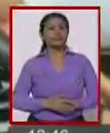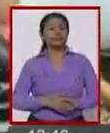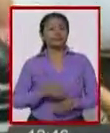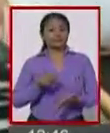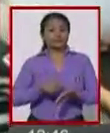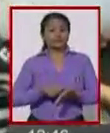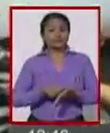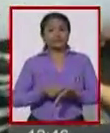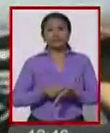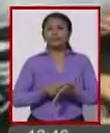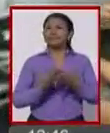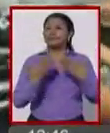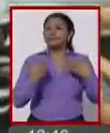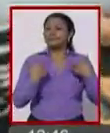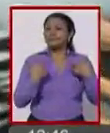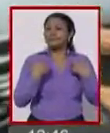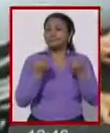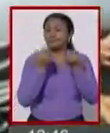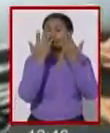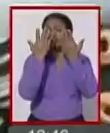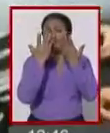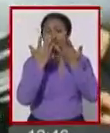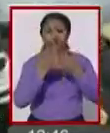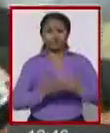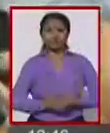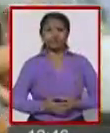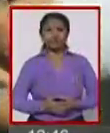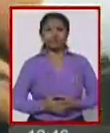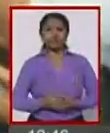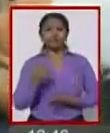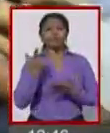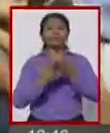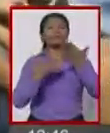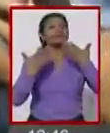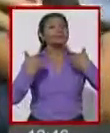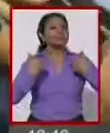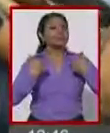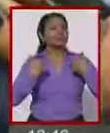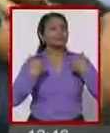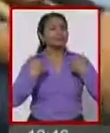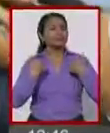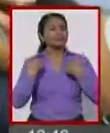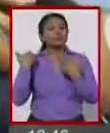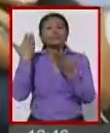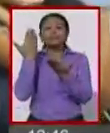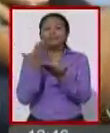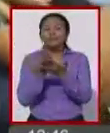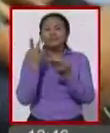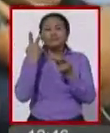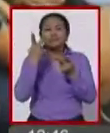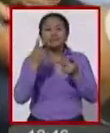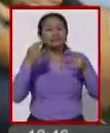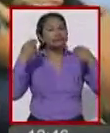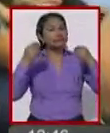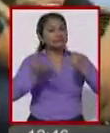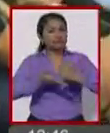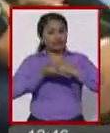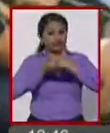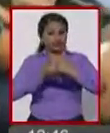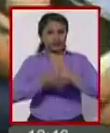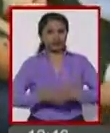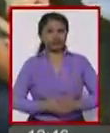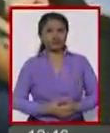mucha gente, ¿no? Eso es lo que me aflige. ¿Qué es lo que tenía usted dentro? No, vine nomás a tratar de ayudar, si se podía